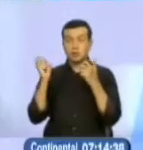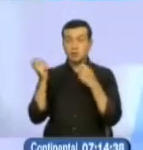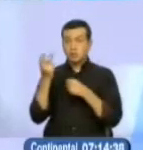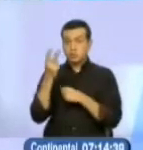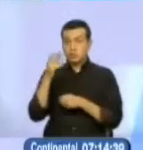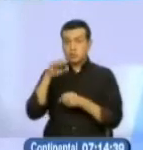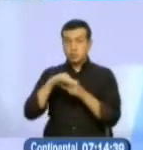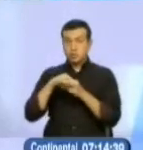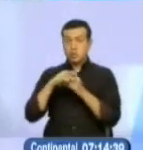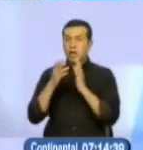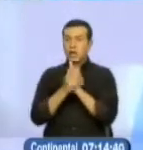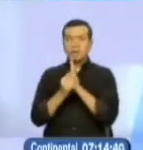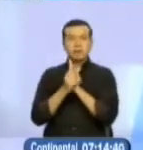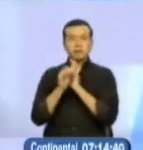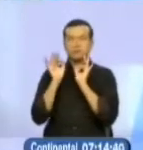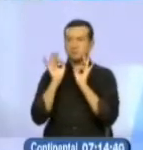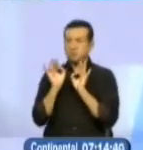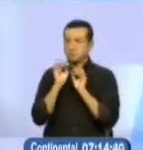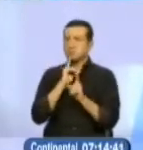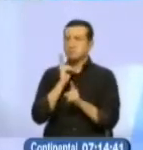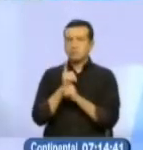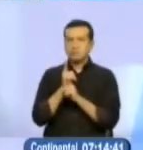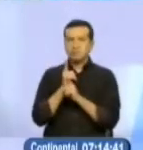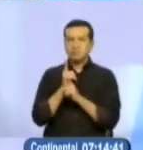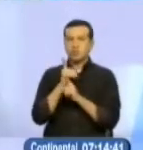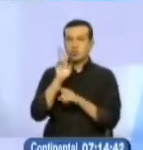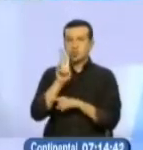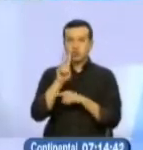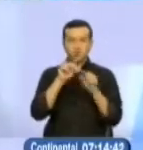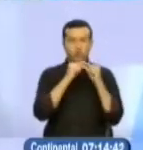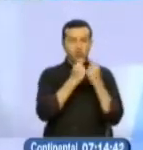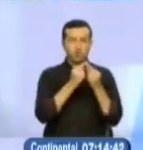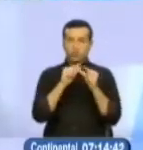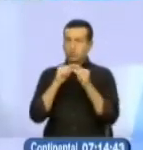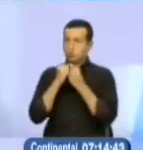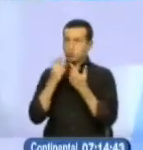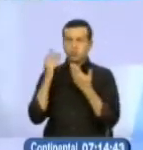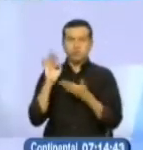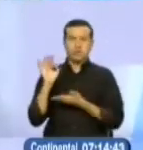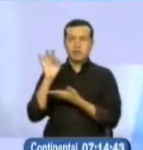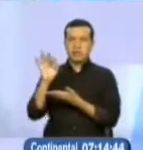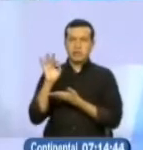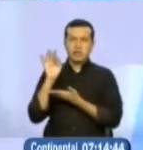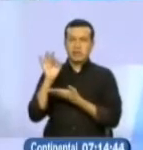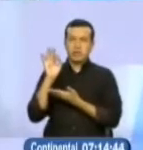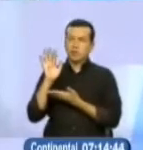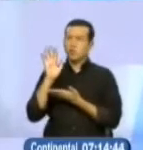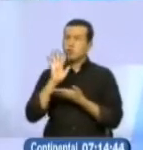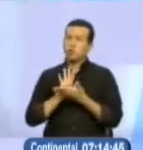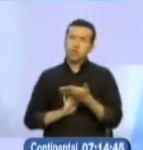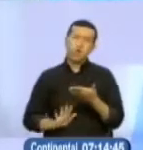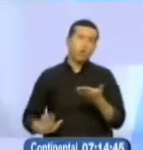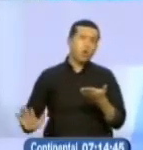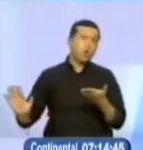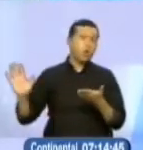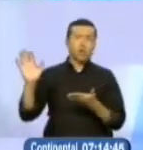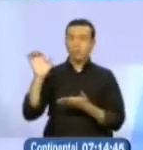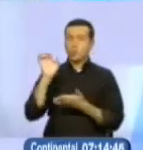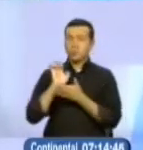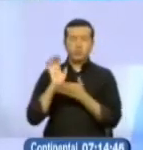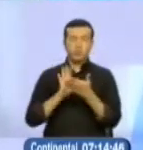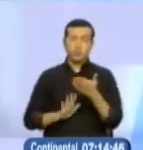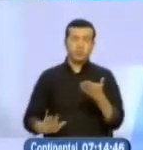la capacidad que tuvieron los dos partidos de tener delegados prácticamente en la totalidad de las